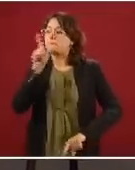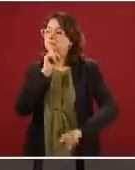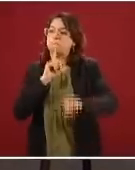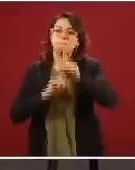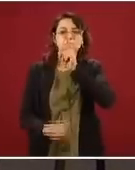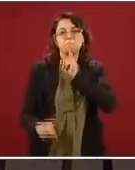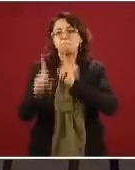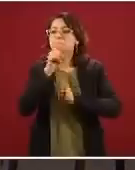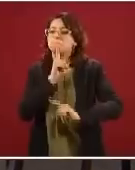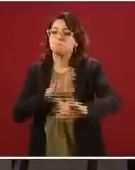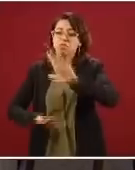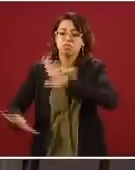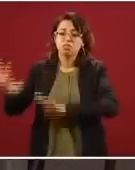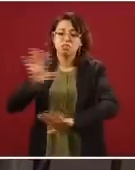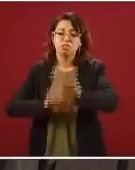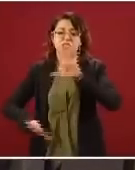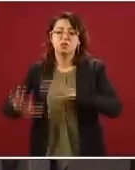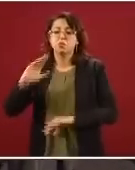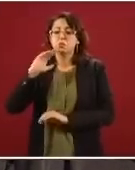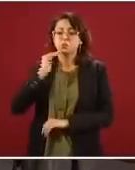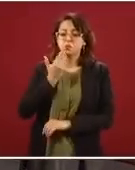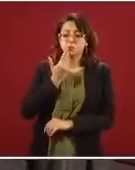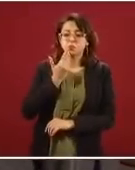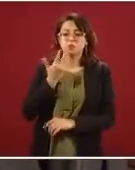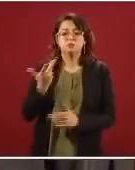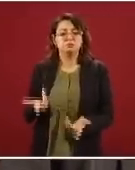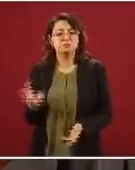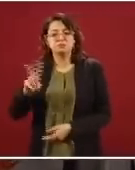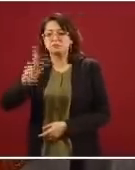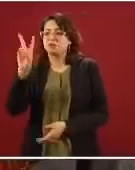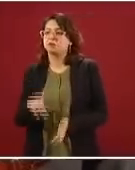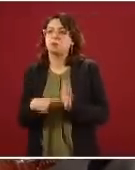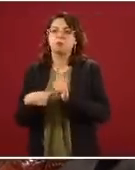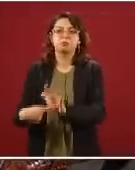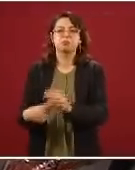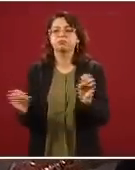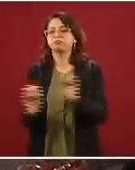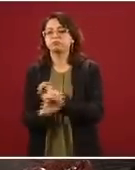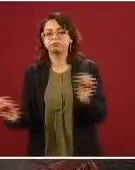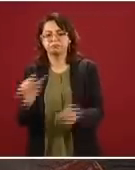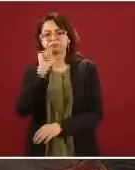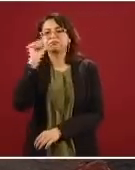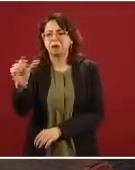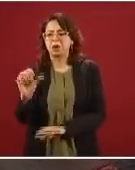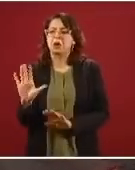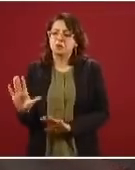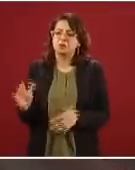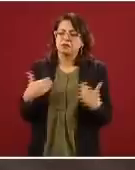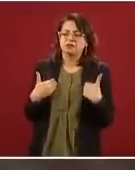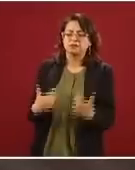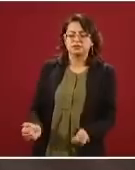cosas, de no decir la verdad, pero